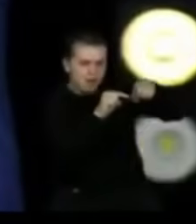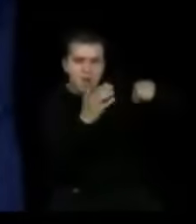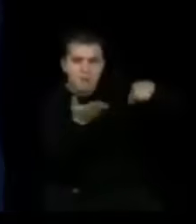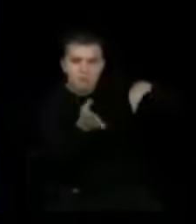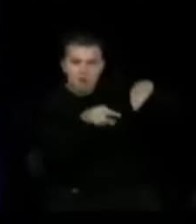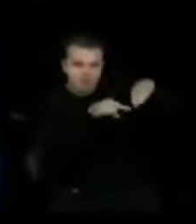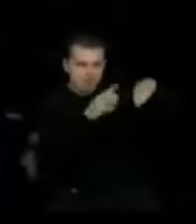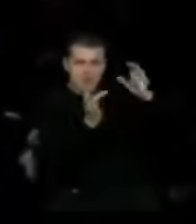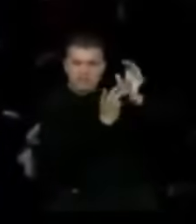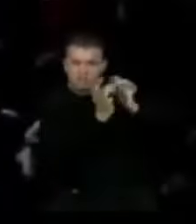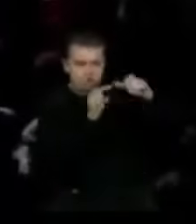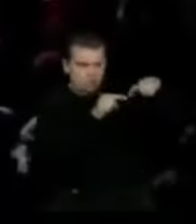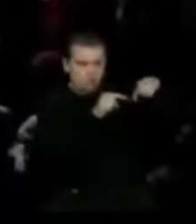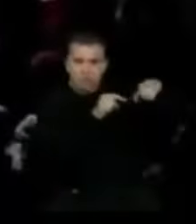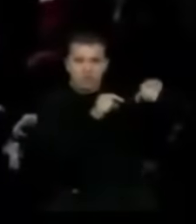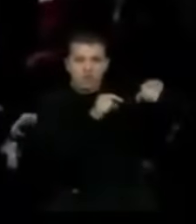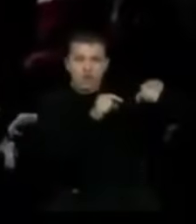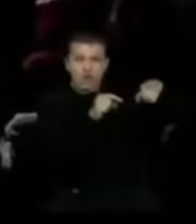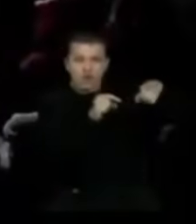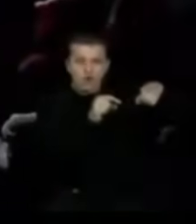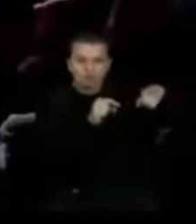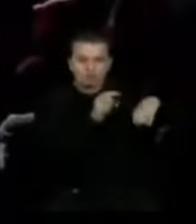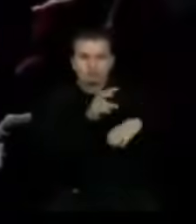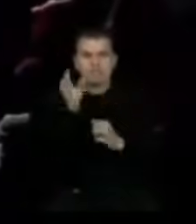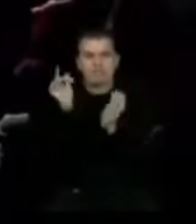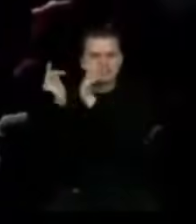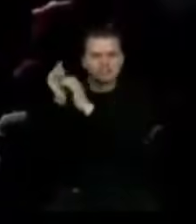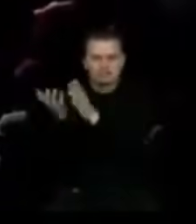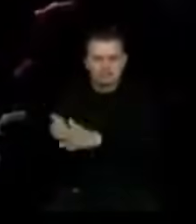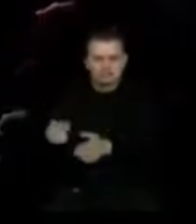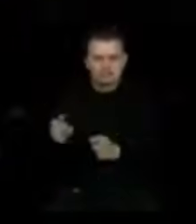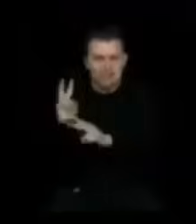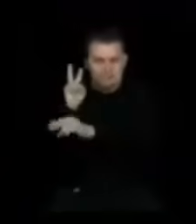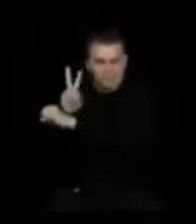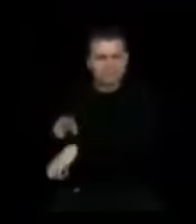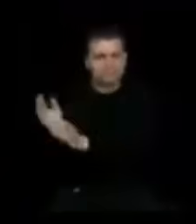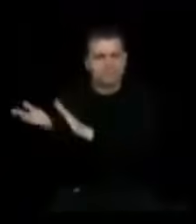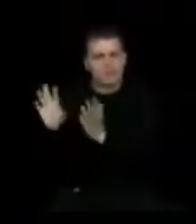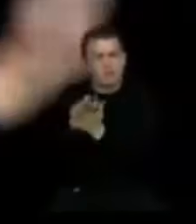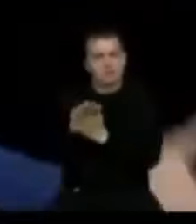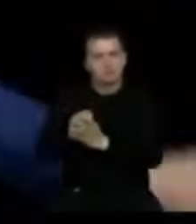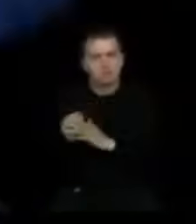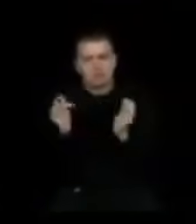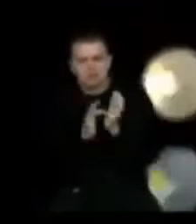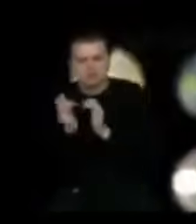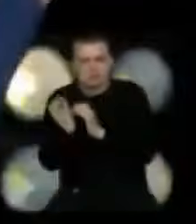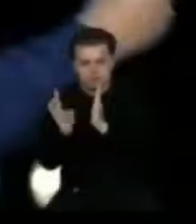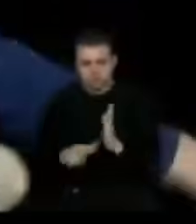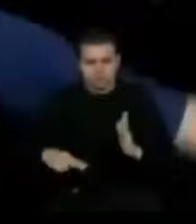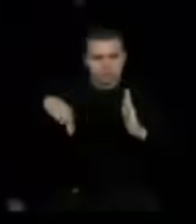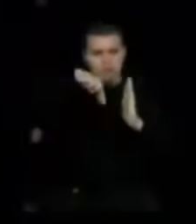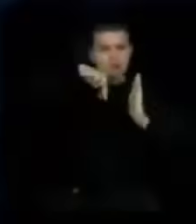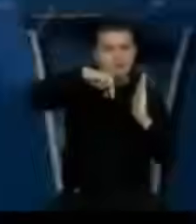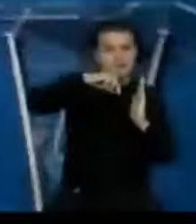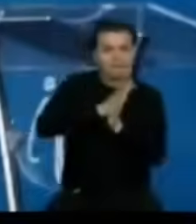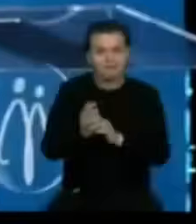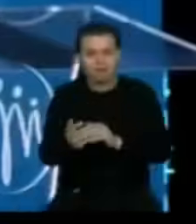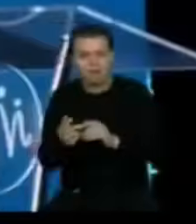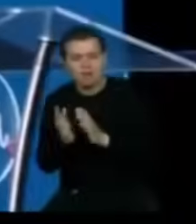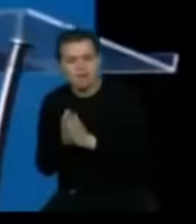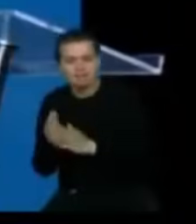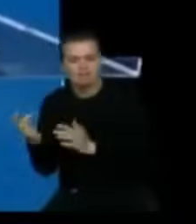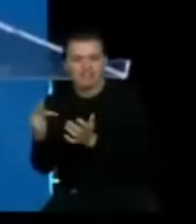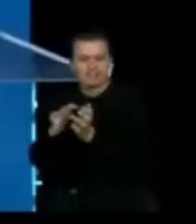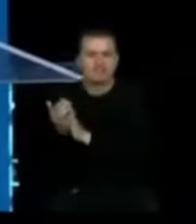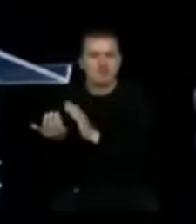está vivo. Que Jesús venció la muerte, Él resucitó entre los muertos y Él vive y Él